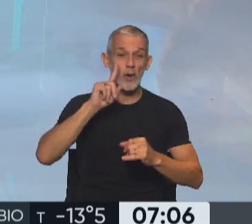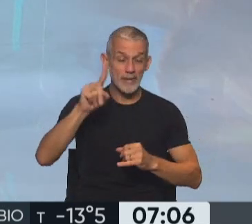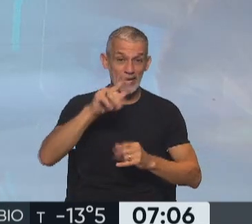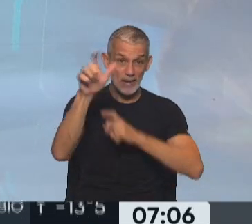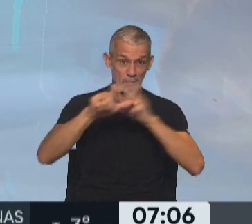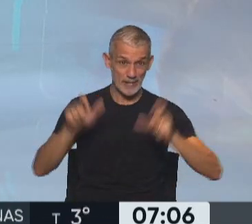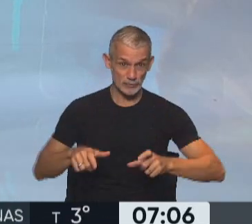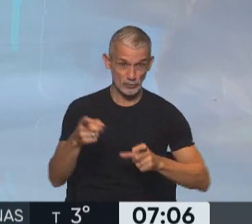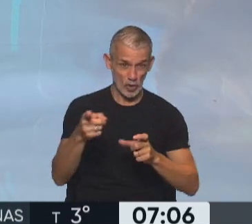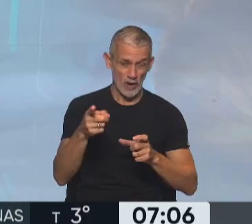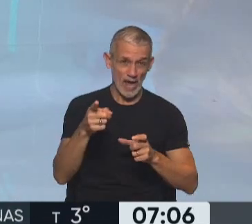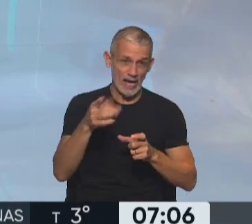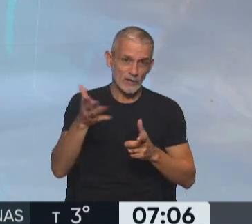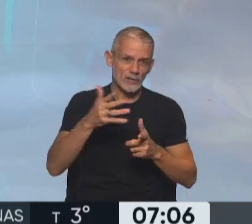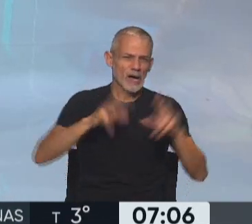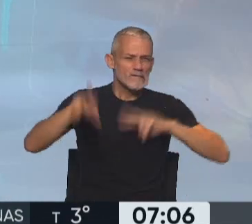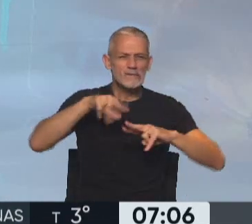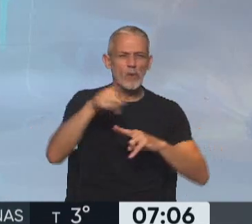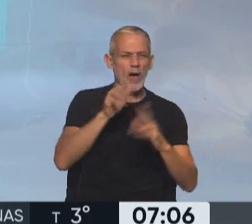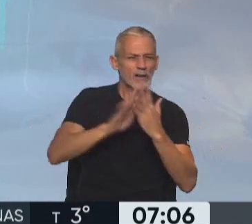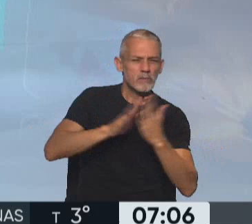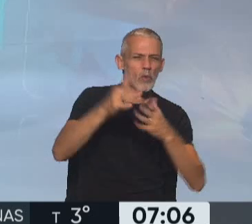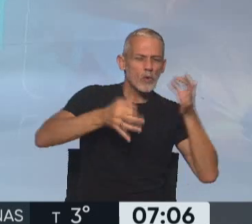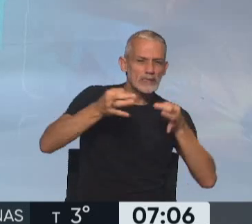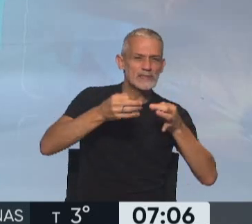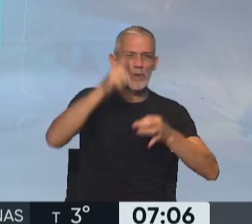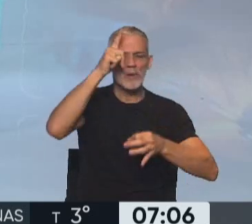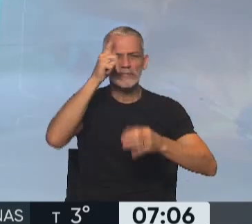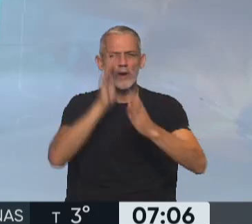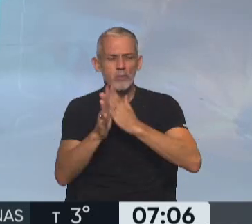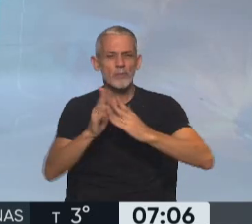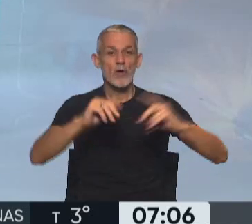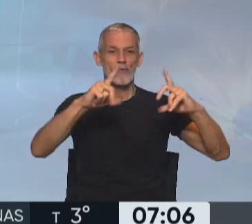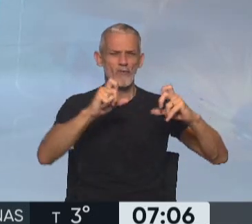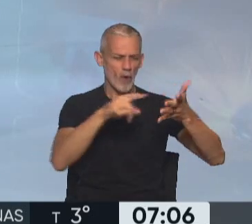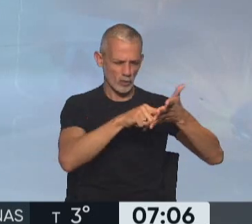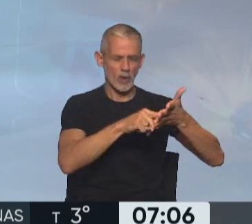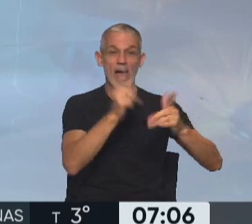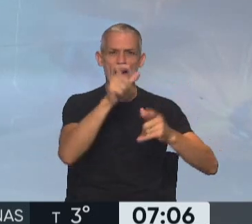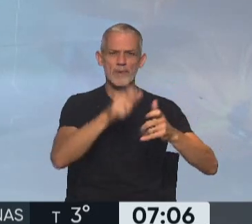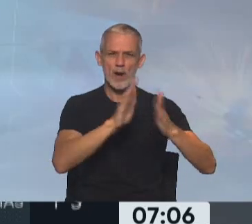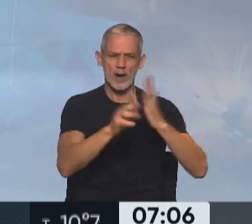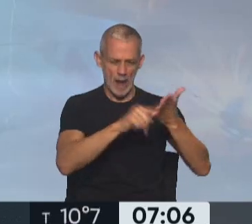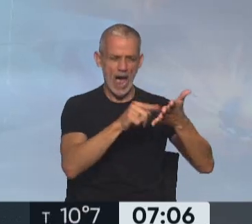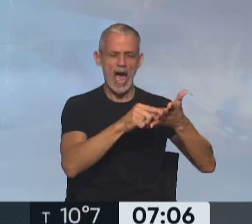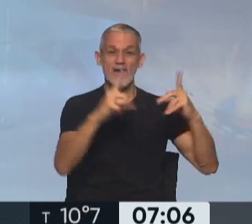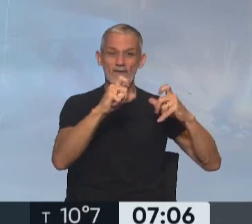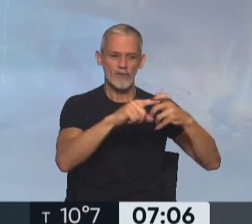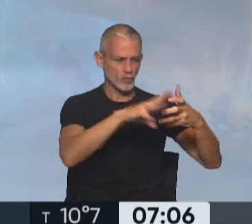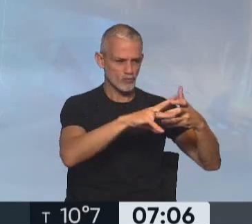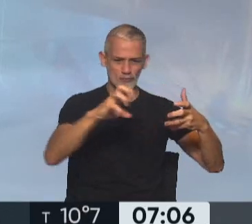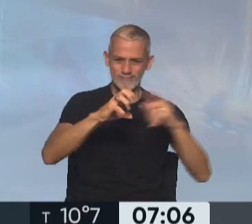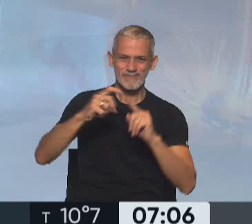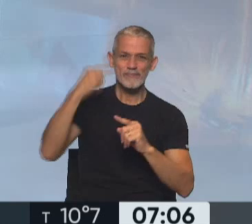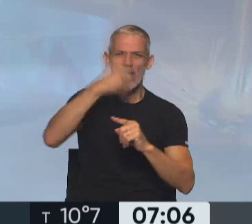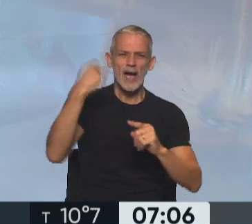personas que son las buscadas en la República Argentina. Es decir, tenés la foto de un prófugo y se